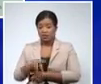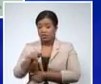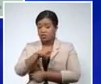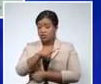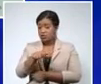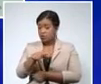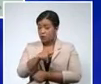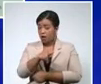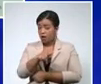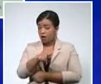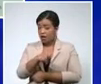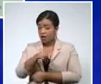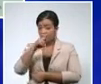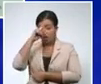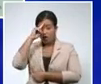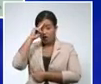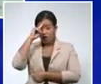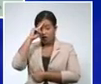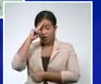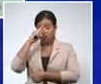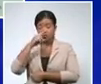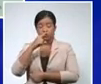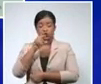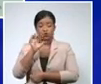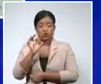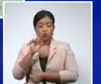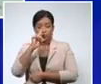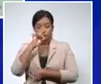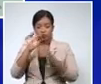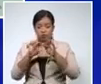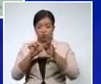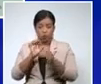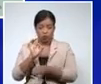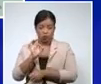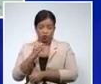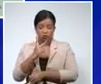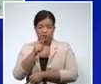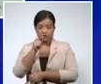de Songolamaya y de Segundo Frente 2 casos autóctonos de cada uno.